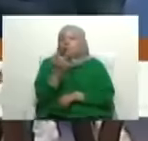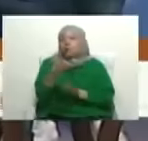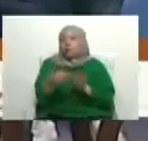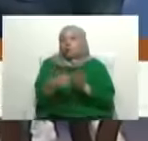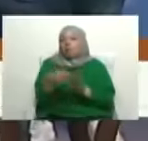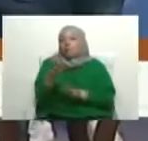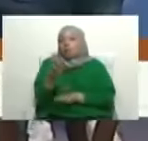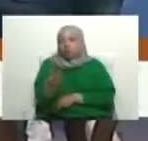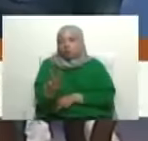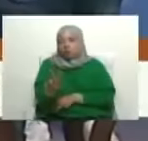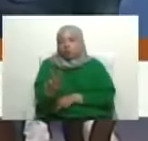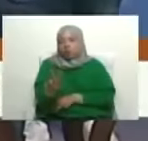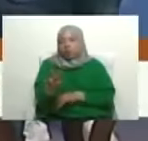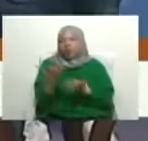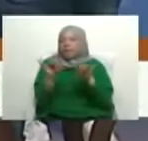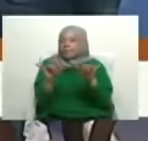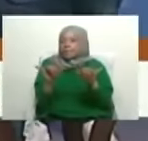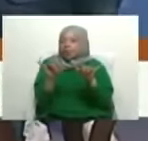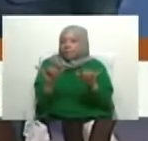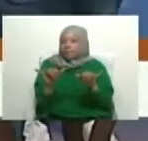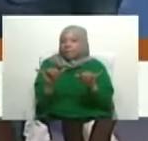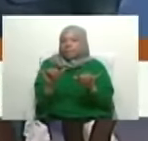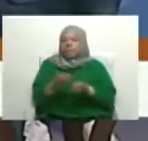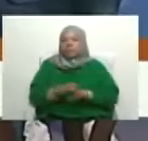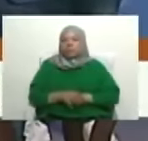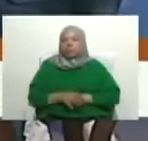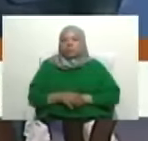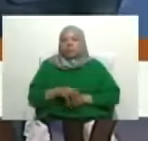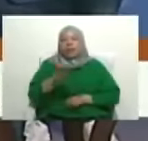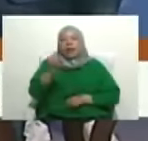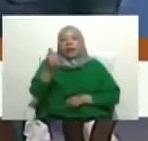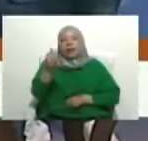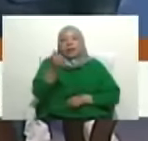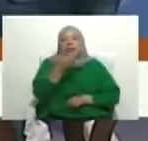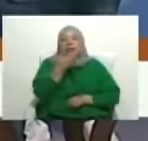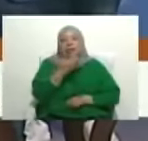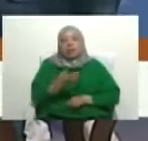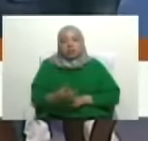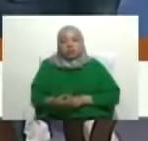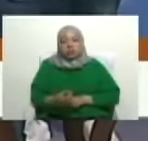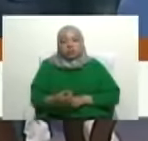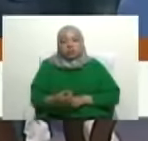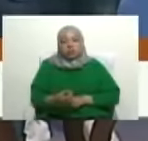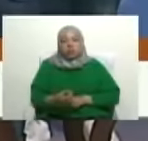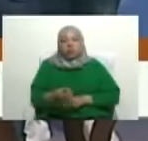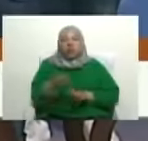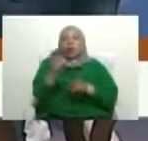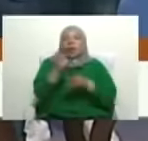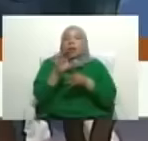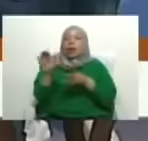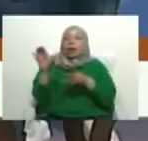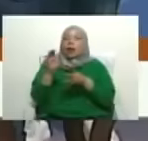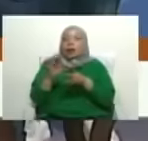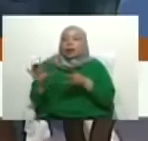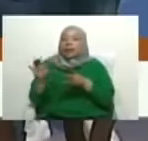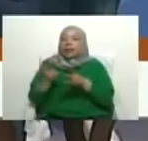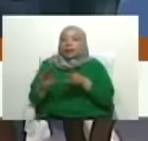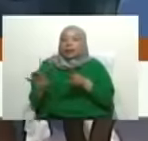¿recuerdan? El paro del 10 de diciembre. Porque si algo caracteriza a